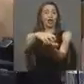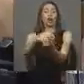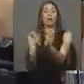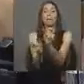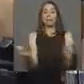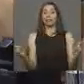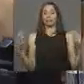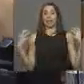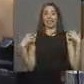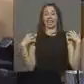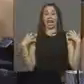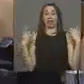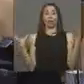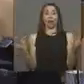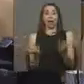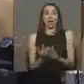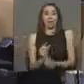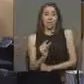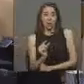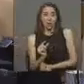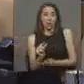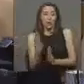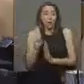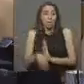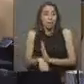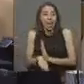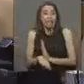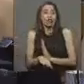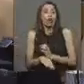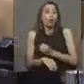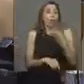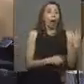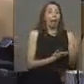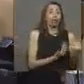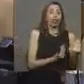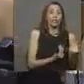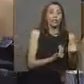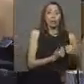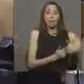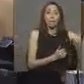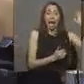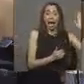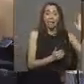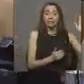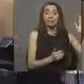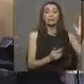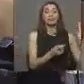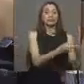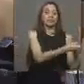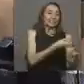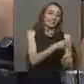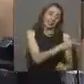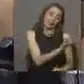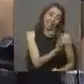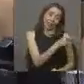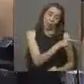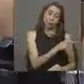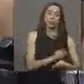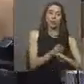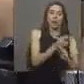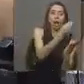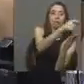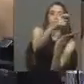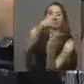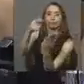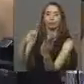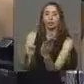en las cifras de los censistas que se necesitan reclutar para generar un censo que vaya de la mano